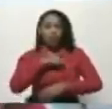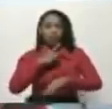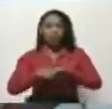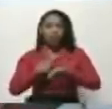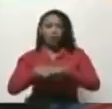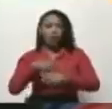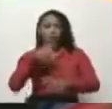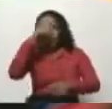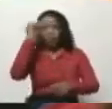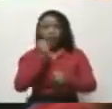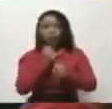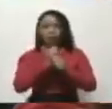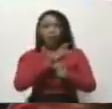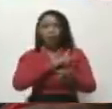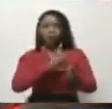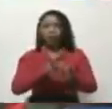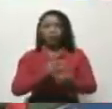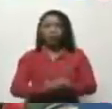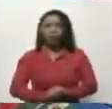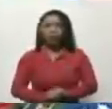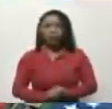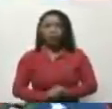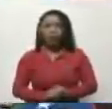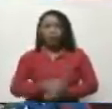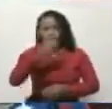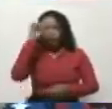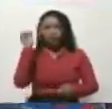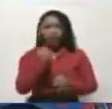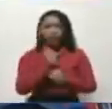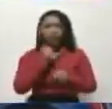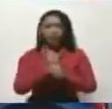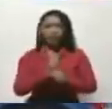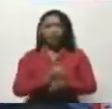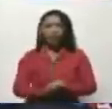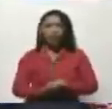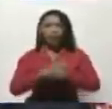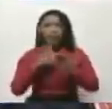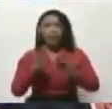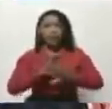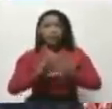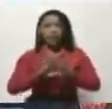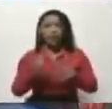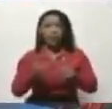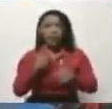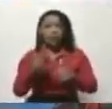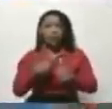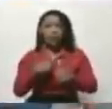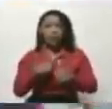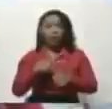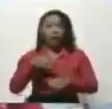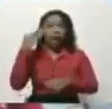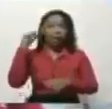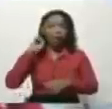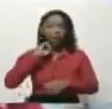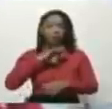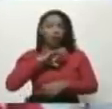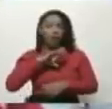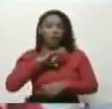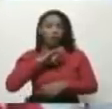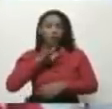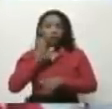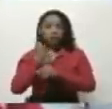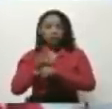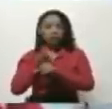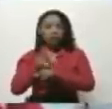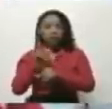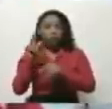trabajo voluntario? Al trabajo que ya desde los primeros griegos llamaban compasivo. A eso se